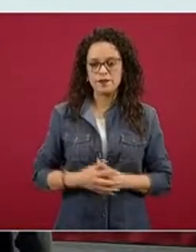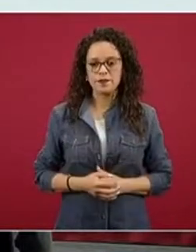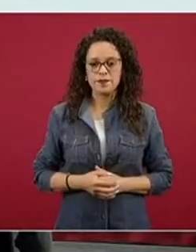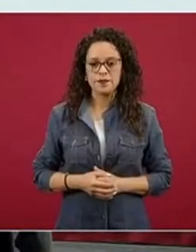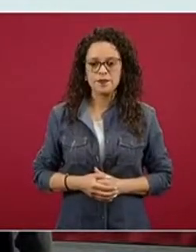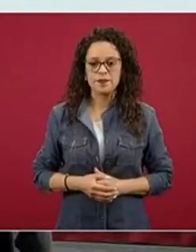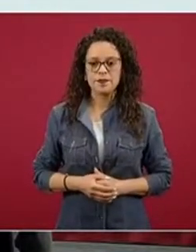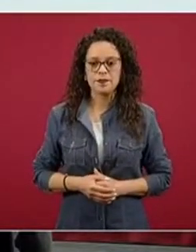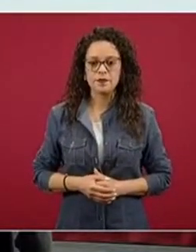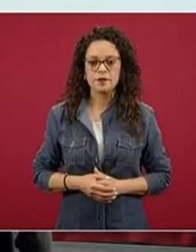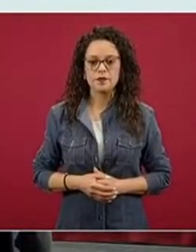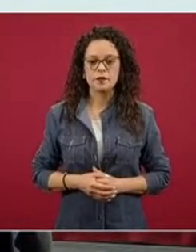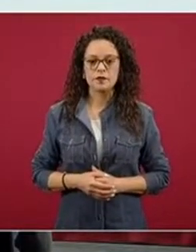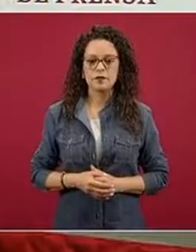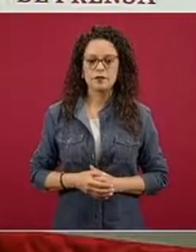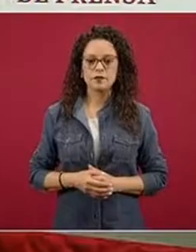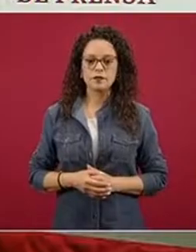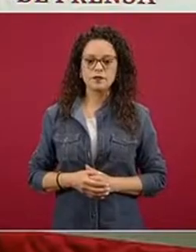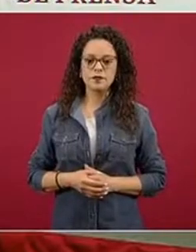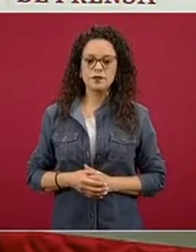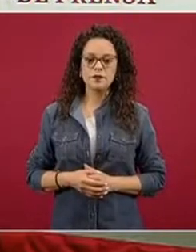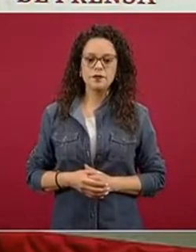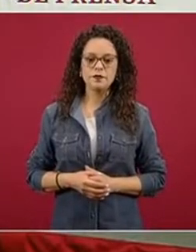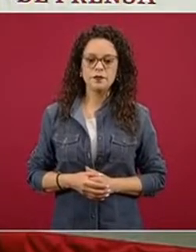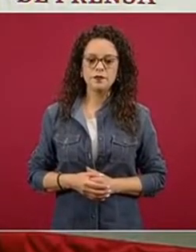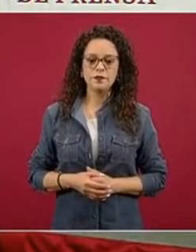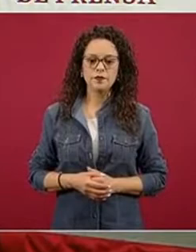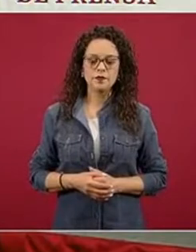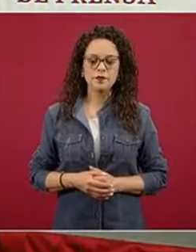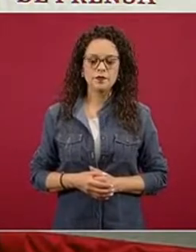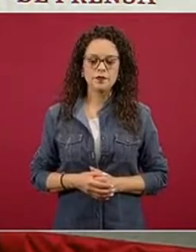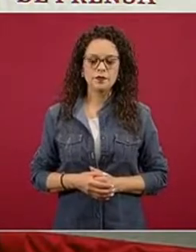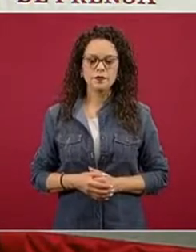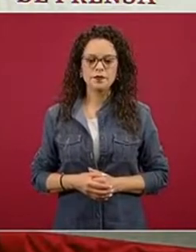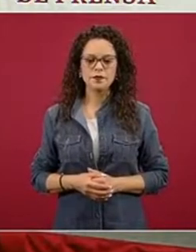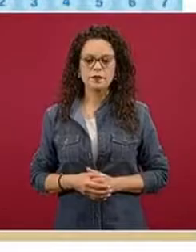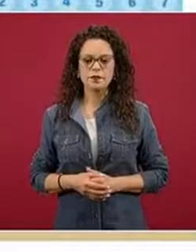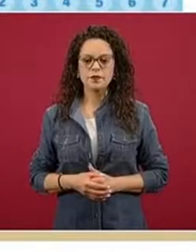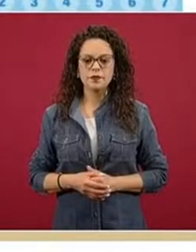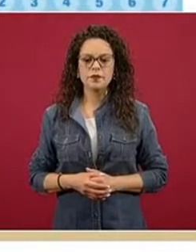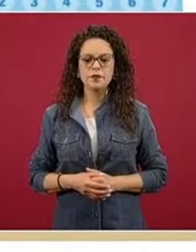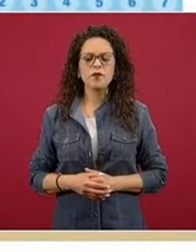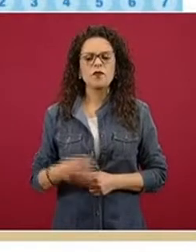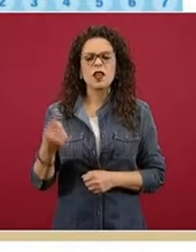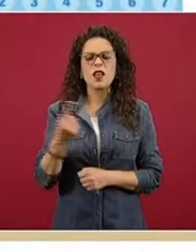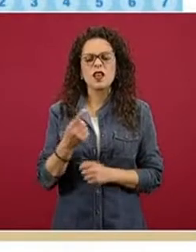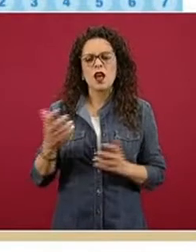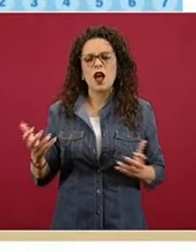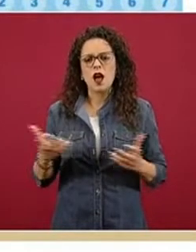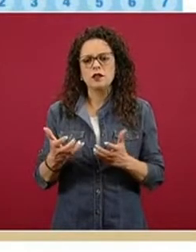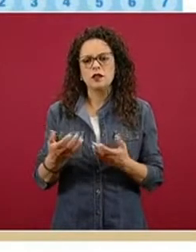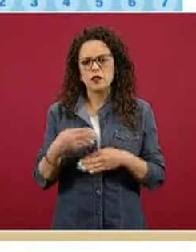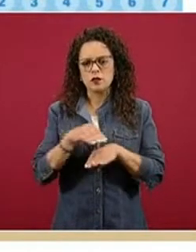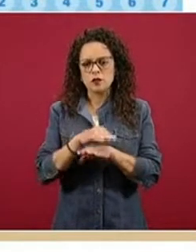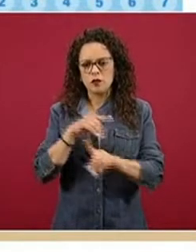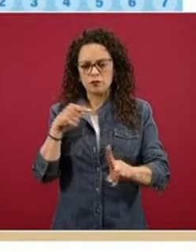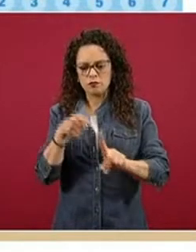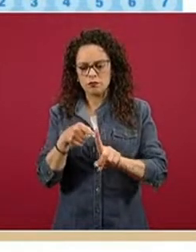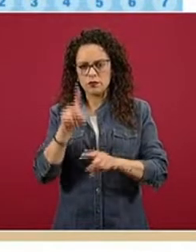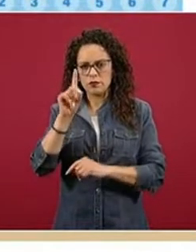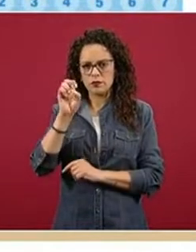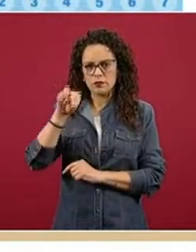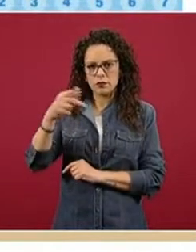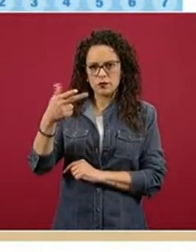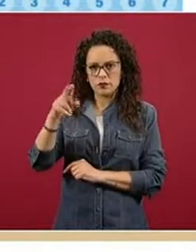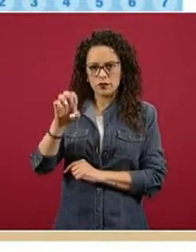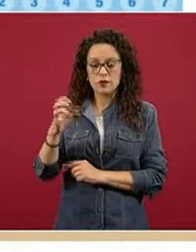Entonces, bueno, finalmente, ¿qué se ha hecho? O dentro de las situaciones que hemos hecho en torno a dengue, pues está la capacitación